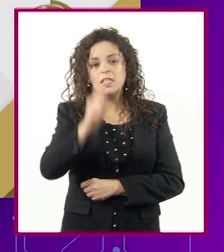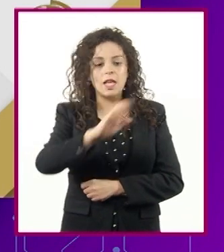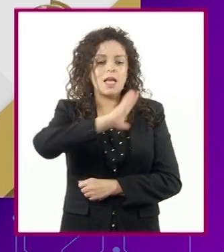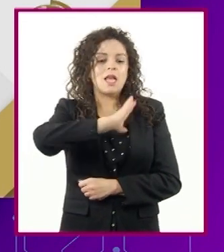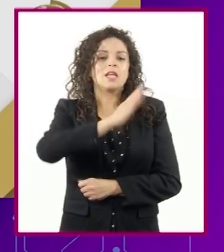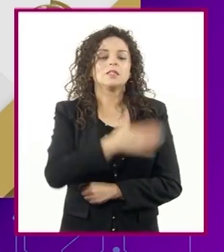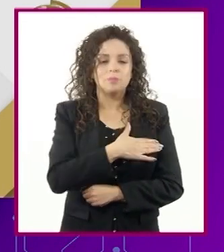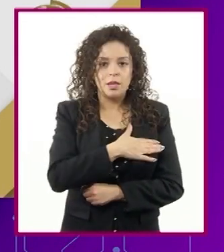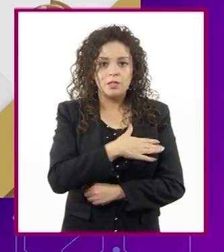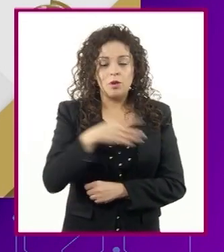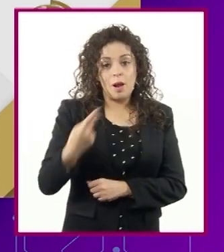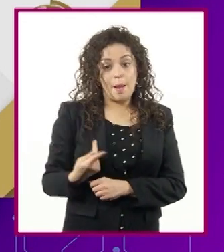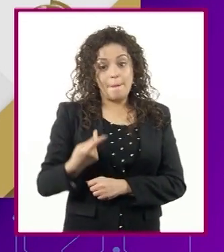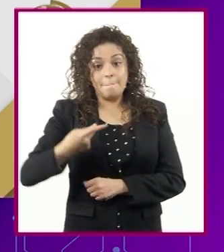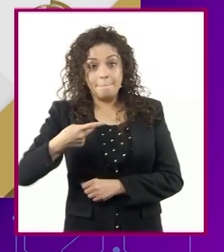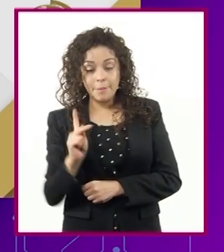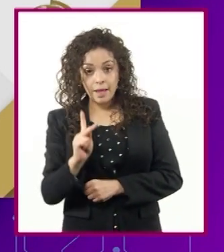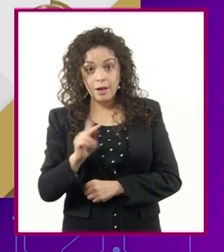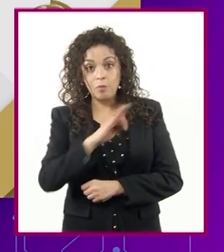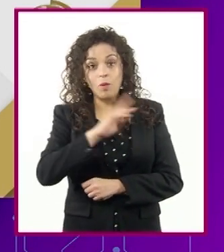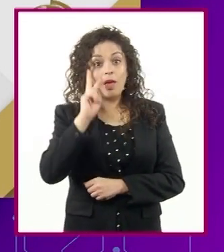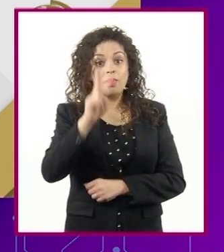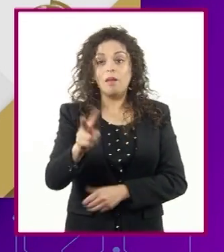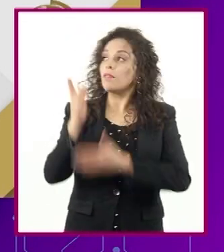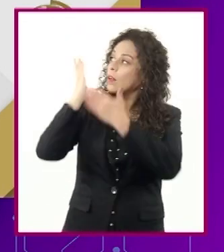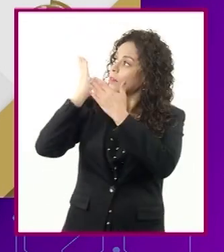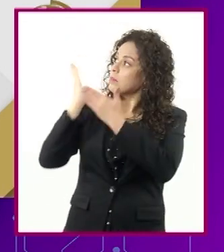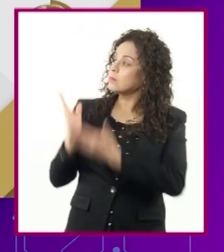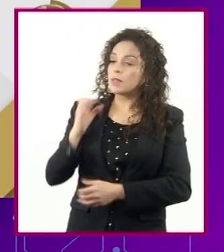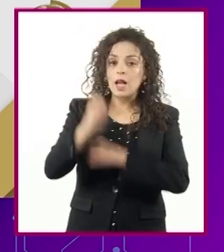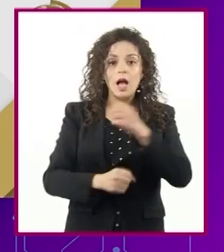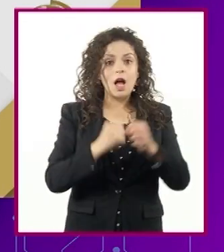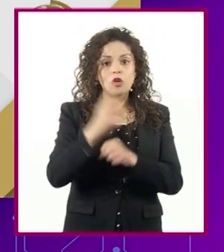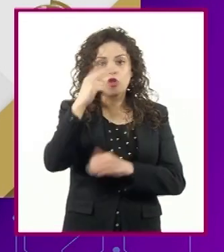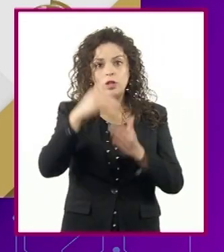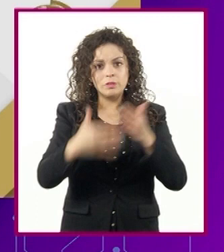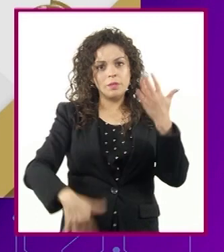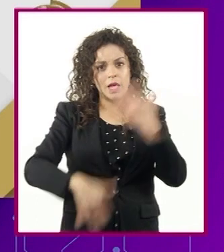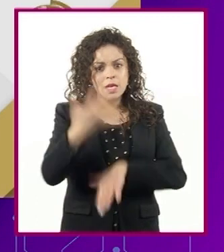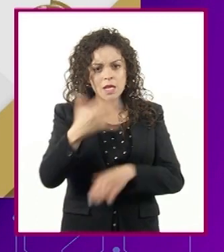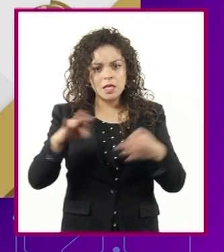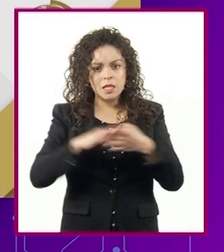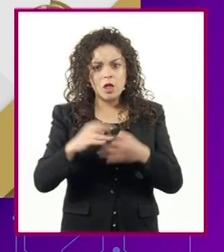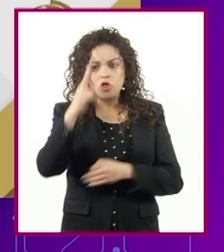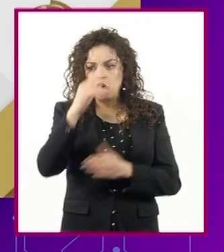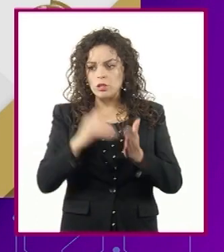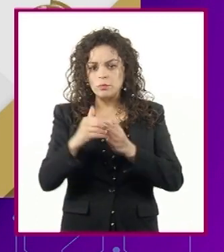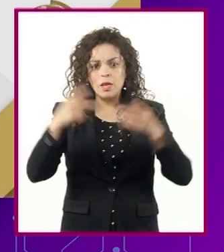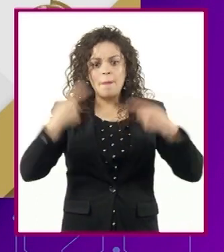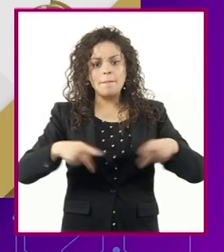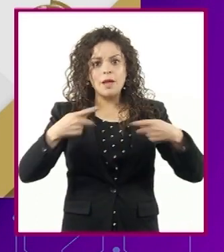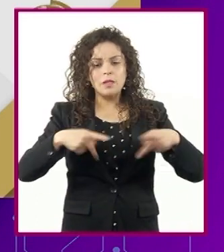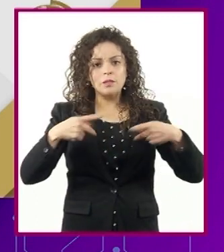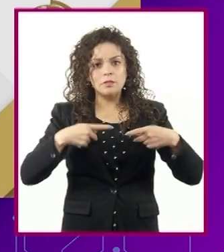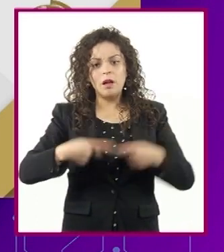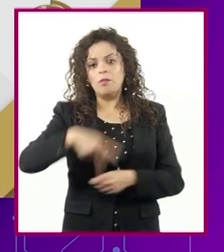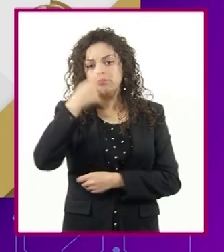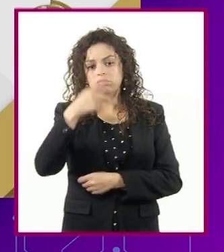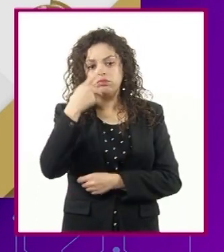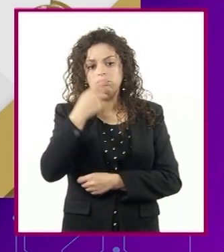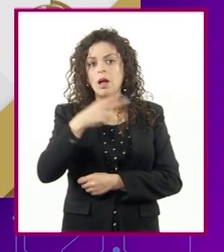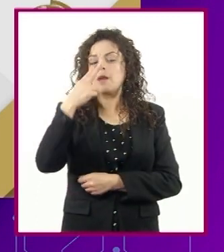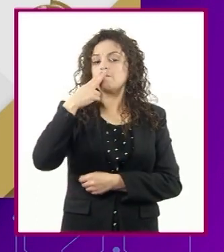Sin embargo, se observa en pantalla, para el año 2015, cerca de 2 millones de personas eran hablantes de